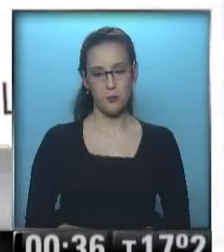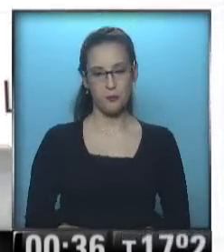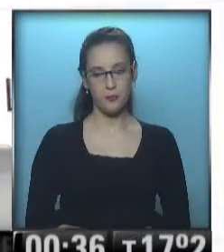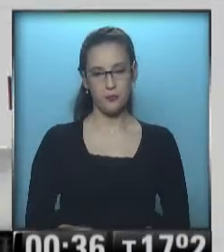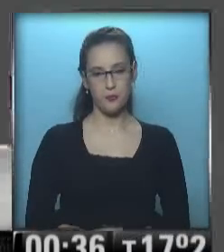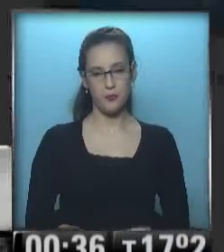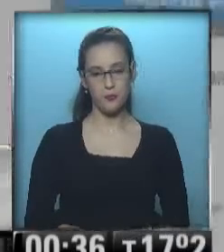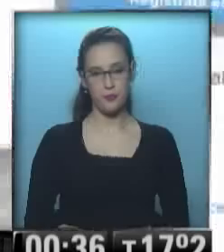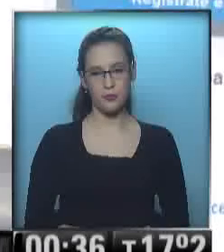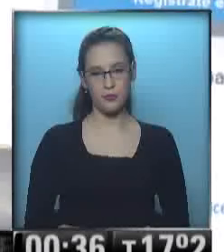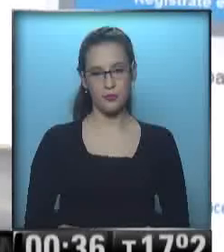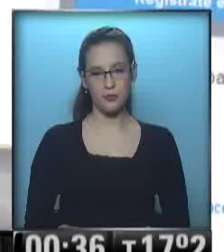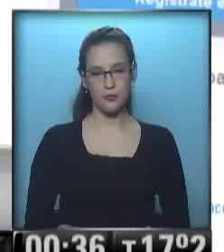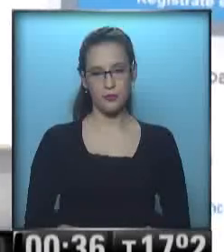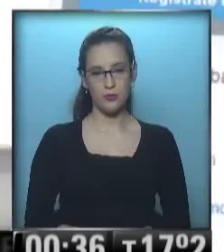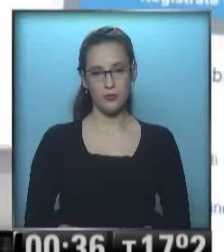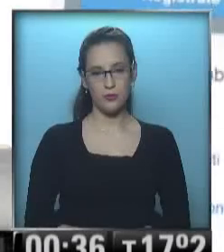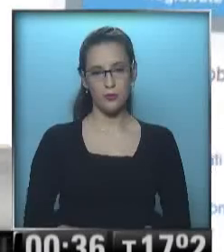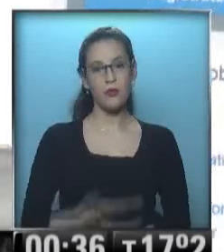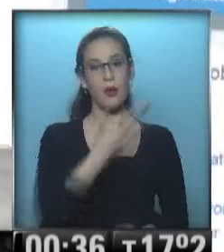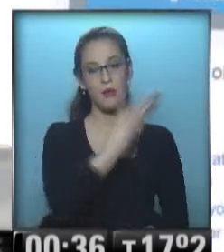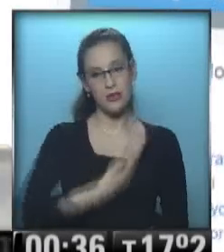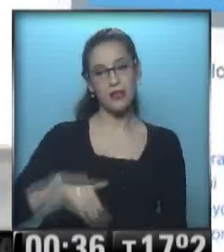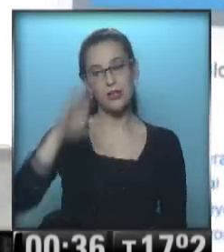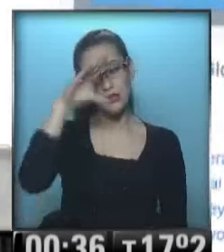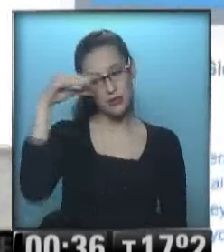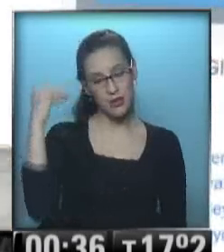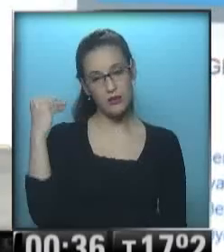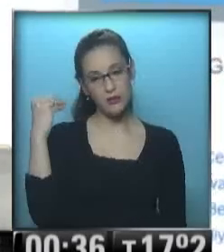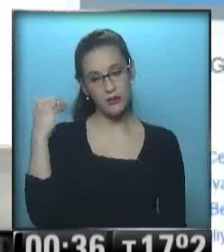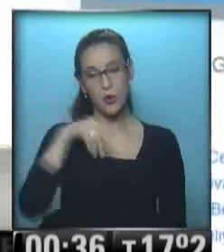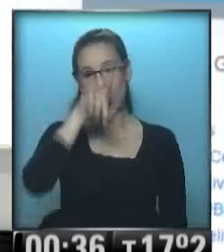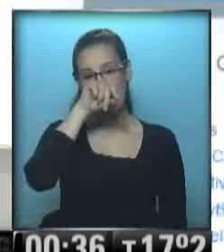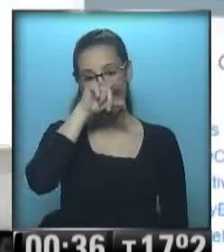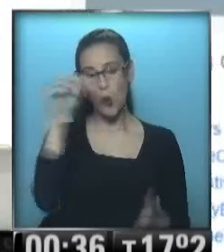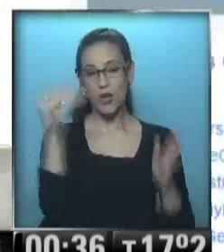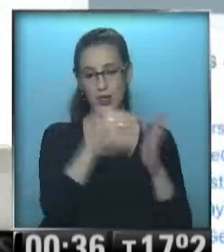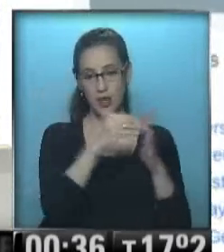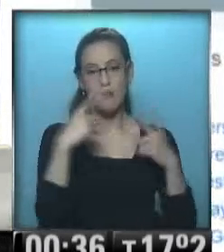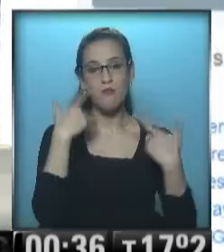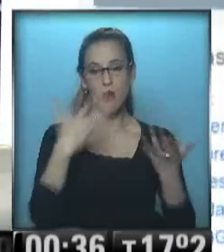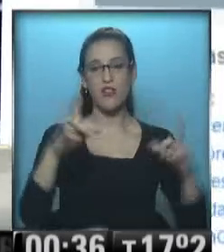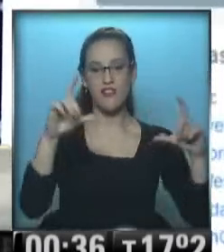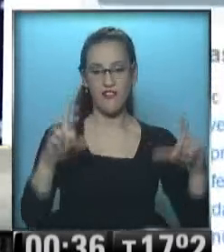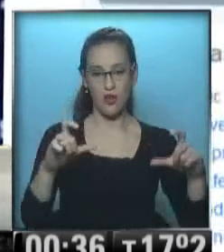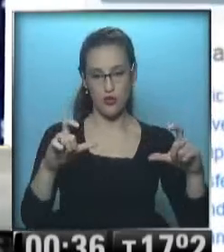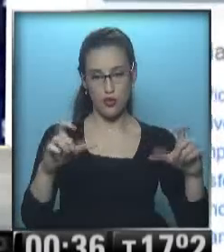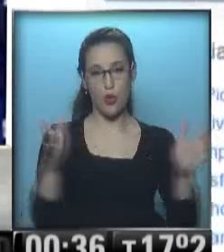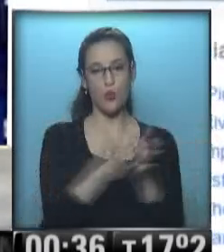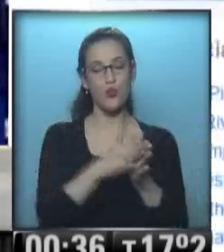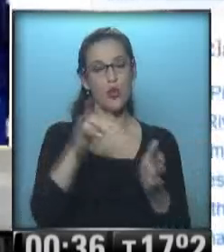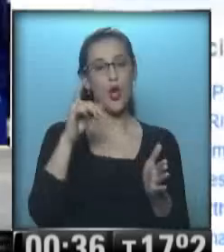con nosotros. La presidenta Cristina Fernández, en su Twitter, publicó una foto de Cerati con Spinetta y